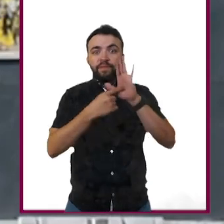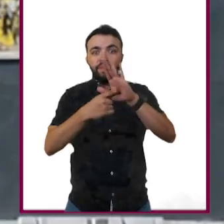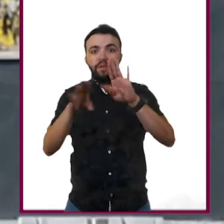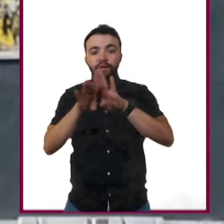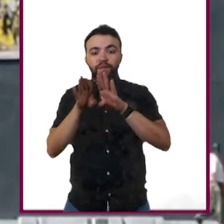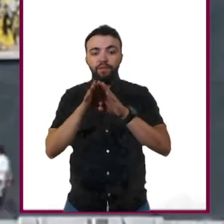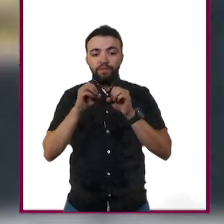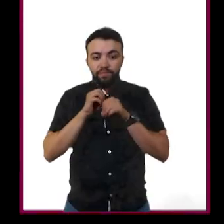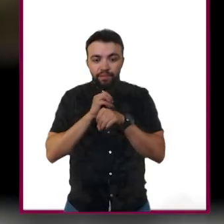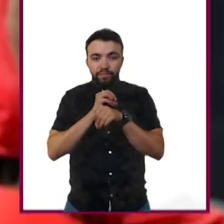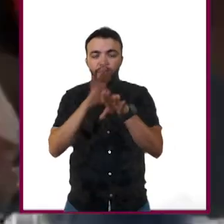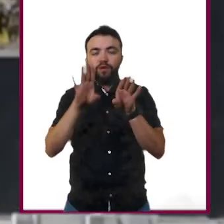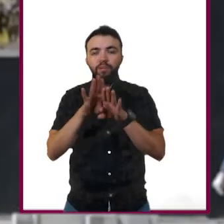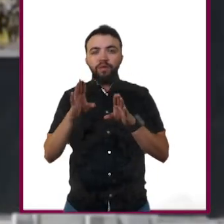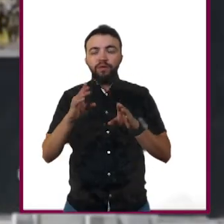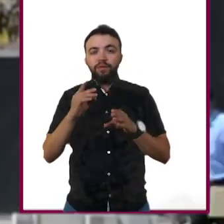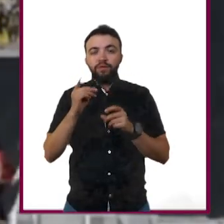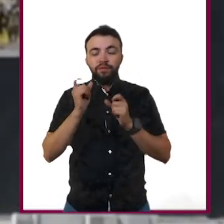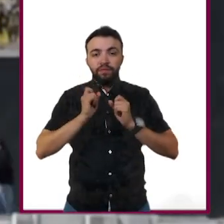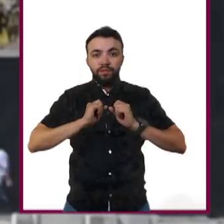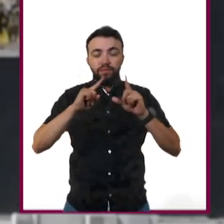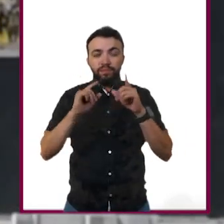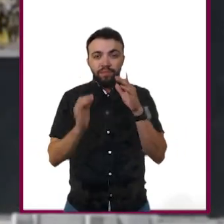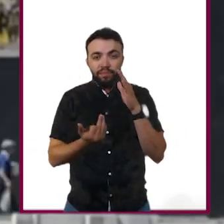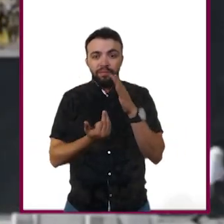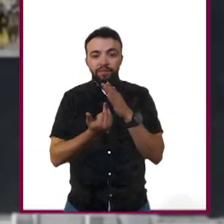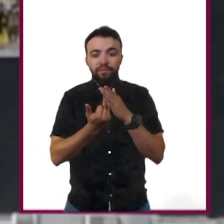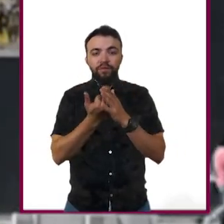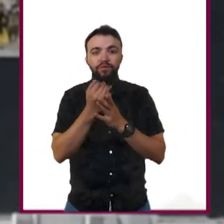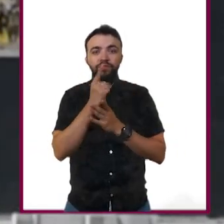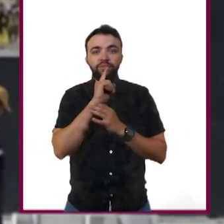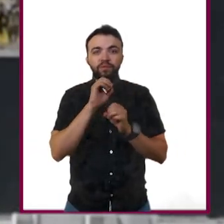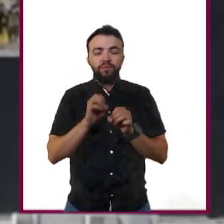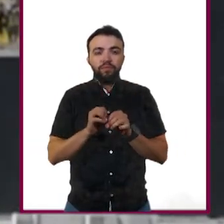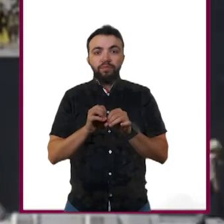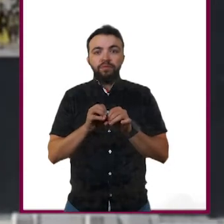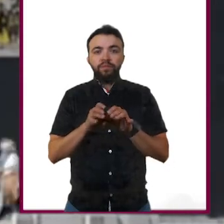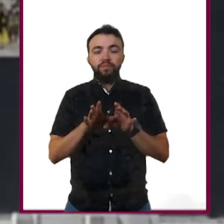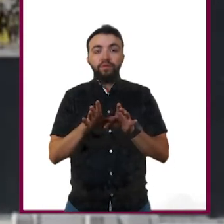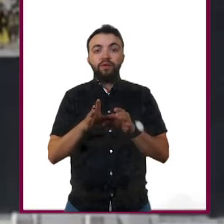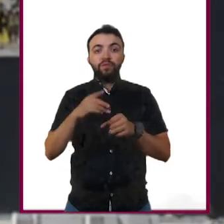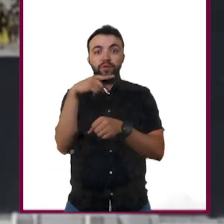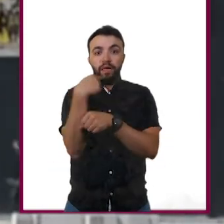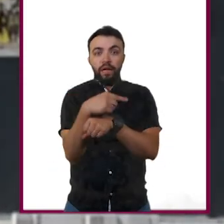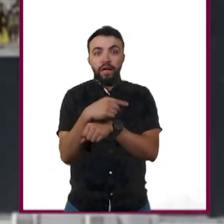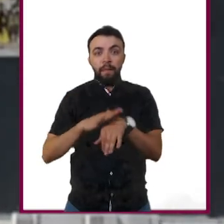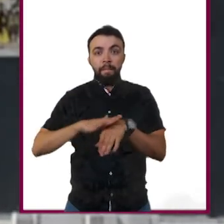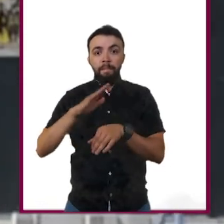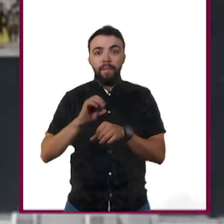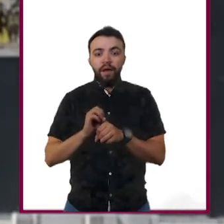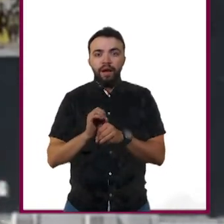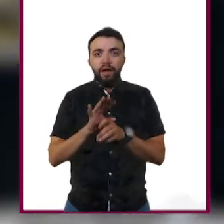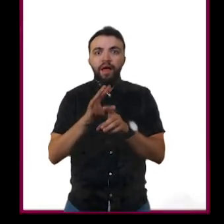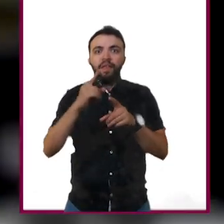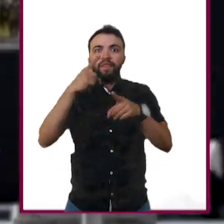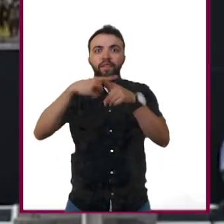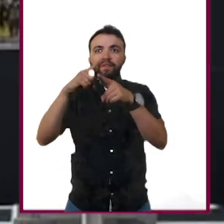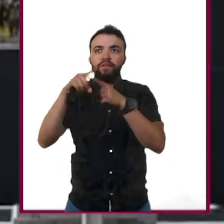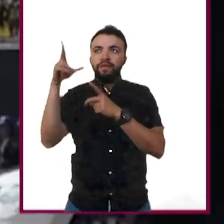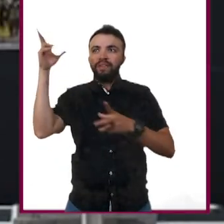coral que nace con el silencio de la mañana y con el tiempo aumenta su nivel de polifonía, duración y complejidad tímbrica